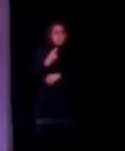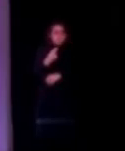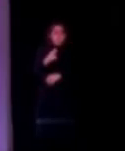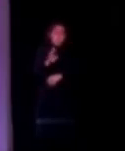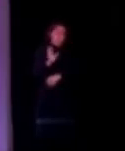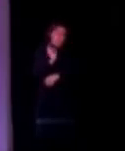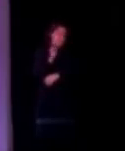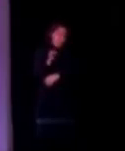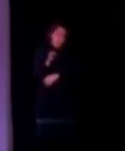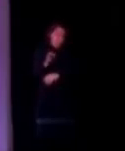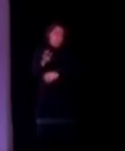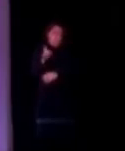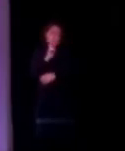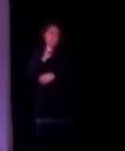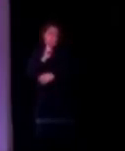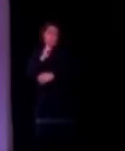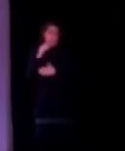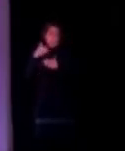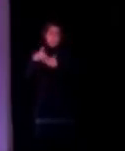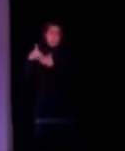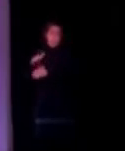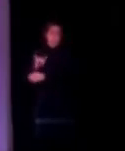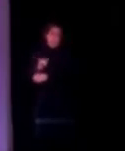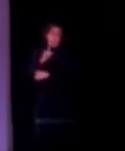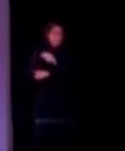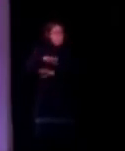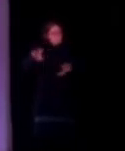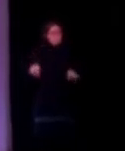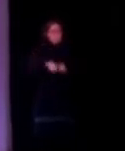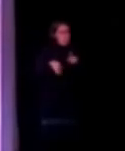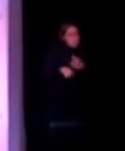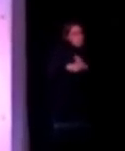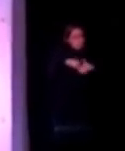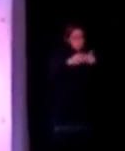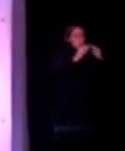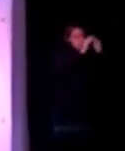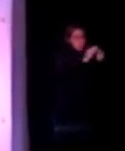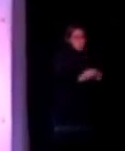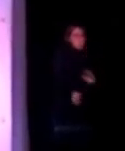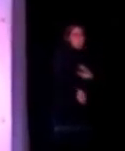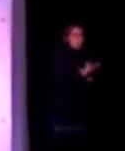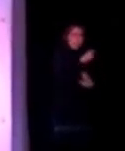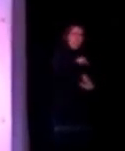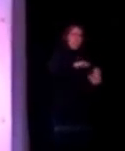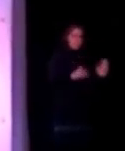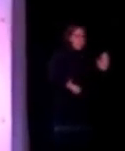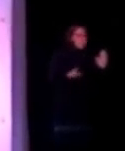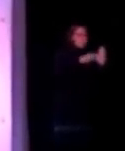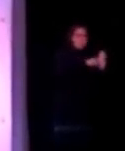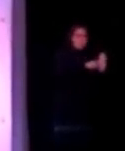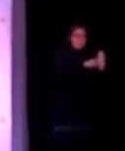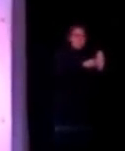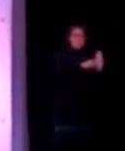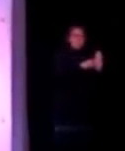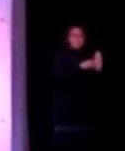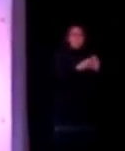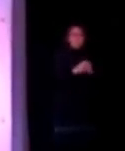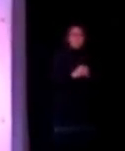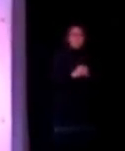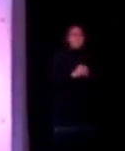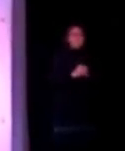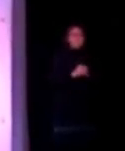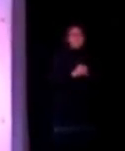tenido, porque todo tiene dificultades, de plantear la ética desde esta perspectiva, bueno, pues no, a mí por lo menos